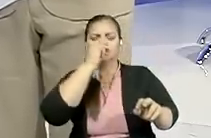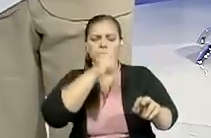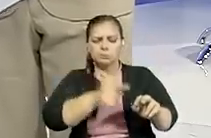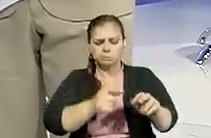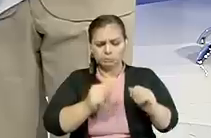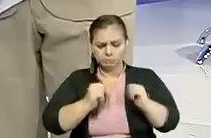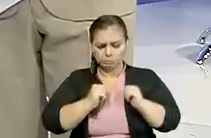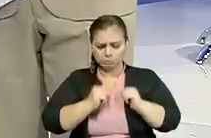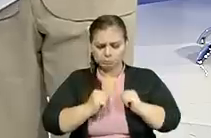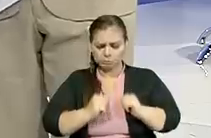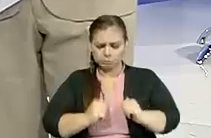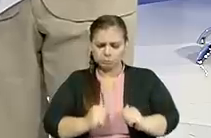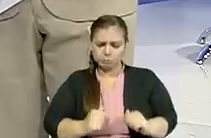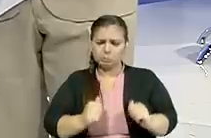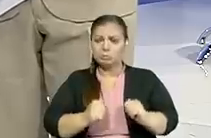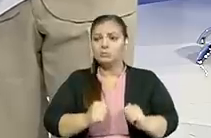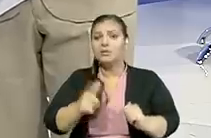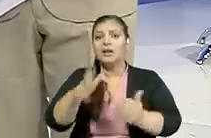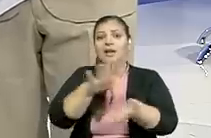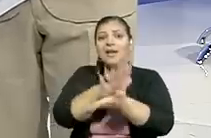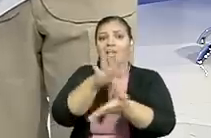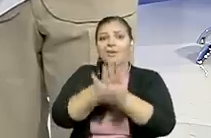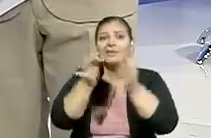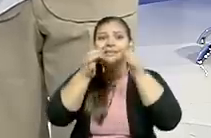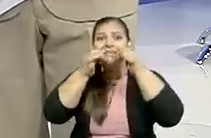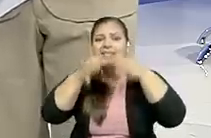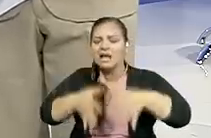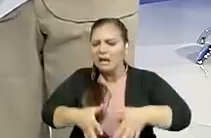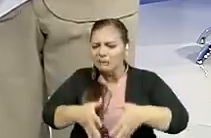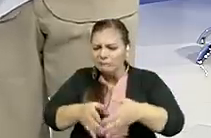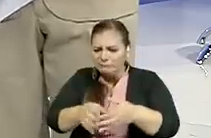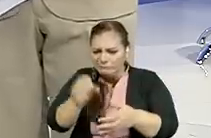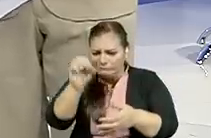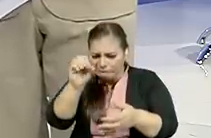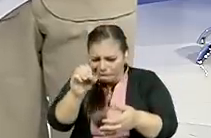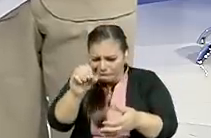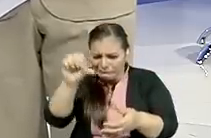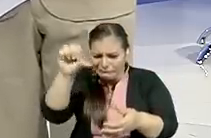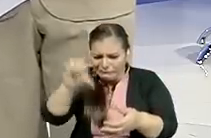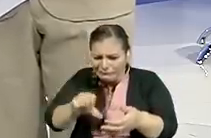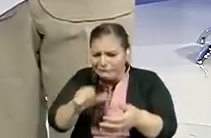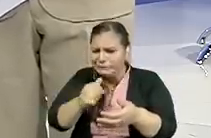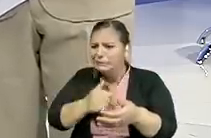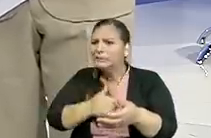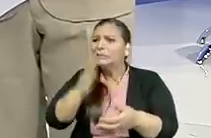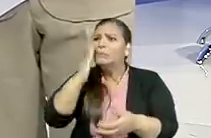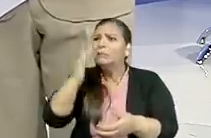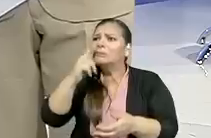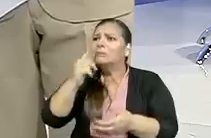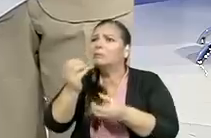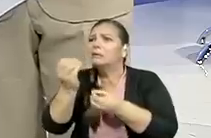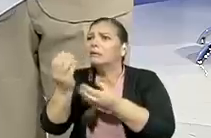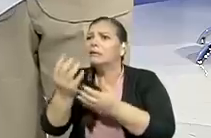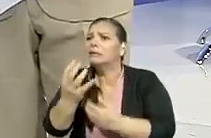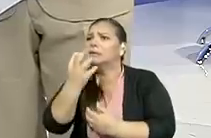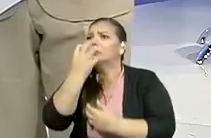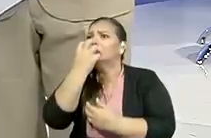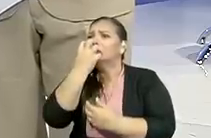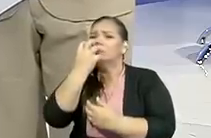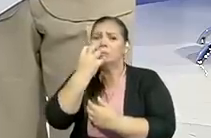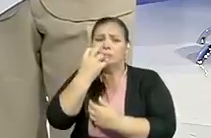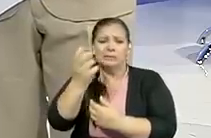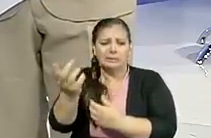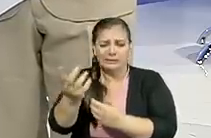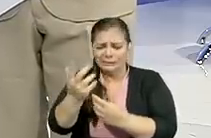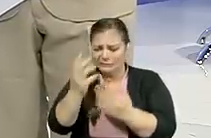La Libertad, en la provincia de Santa Elena. Se presume que el adolescente saltó para no dar explicaciones de las malas notas